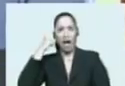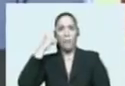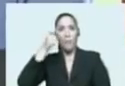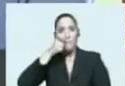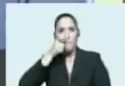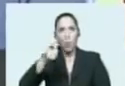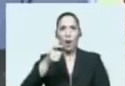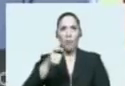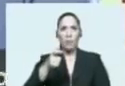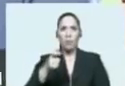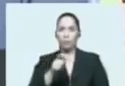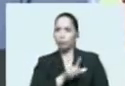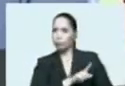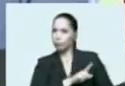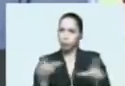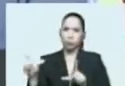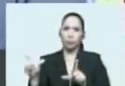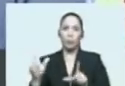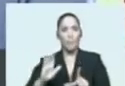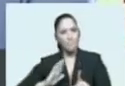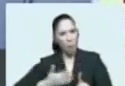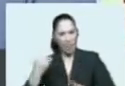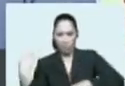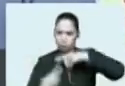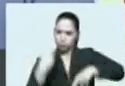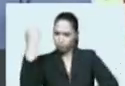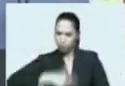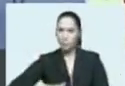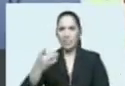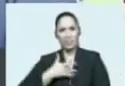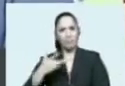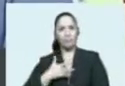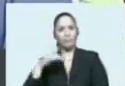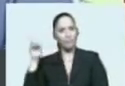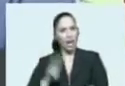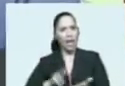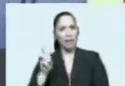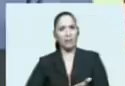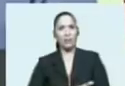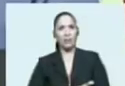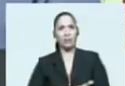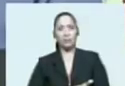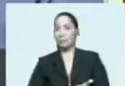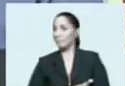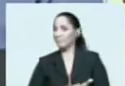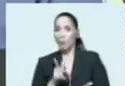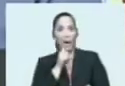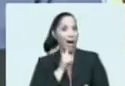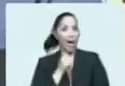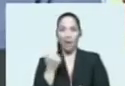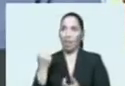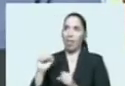ya denominar como un pueblo revolucionario verdadero que no duda